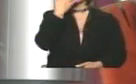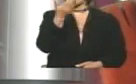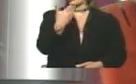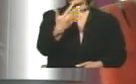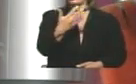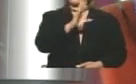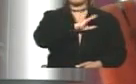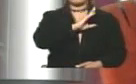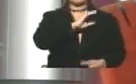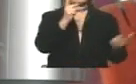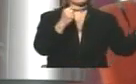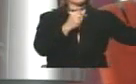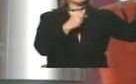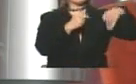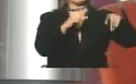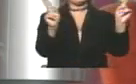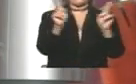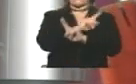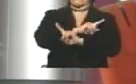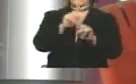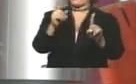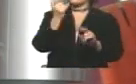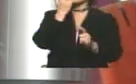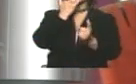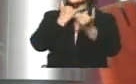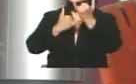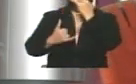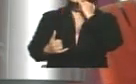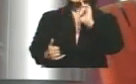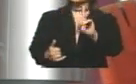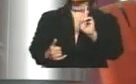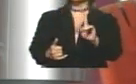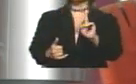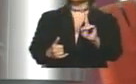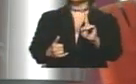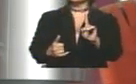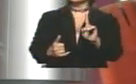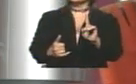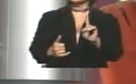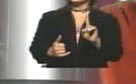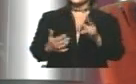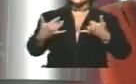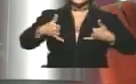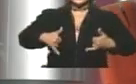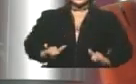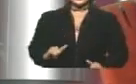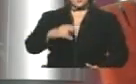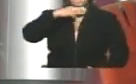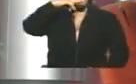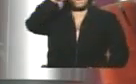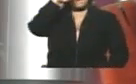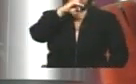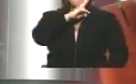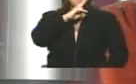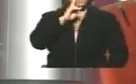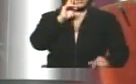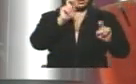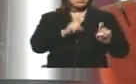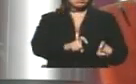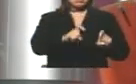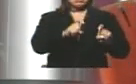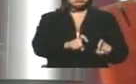en nosotros porque vino de afuera. No, un momento. Eso es como tú, siendo hijo, tu madre y tu padre tienen una